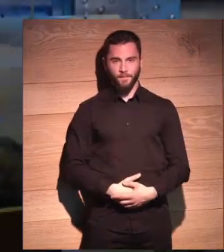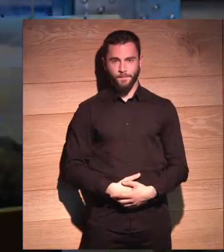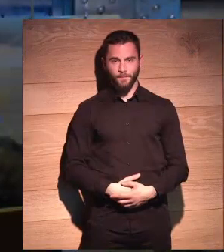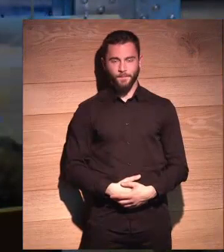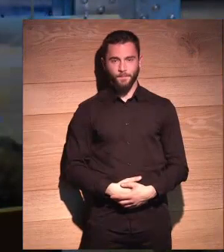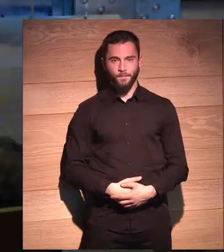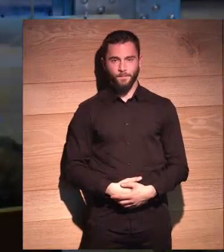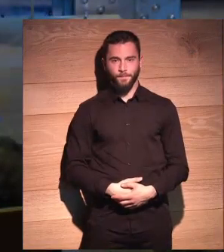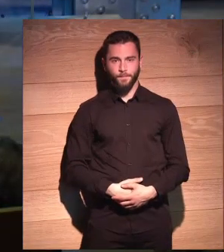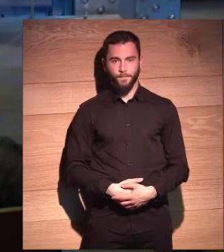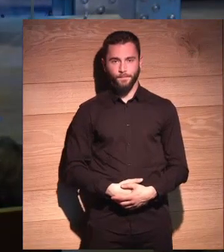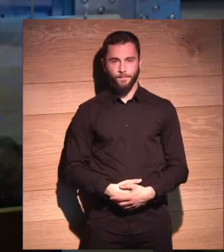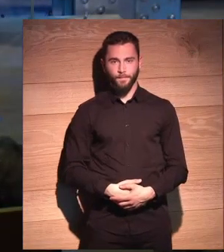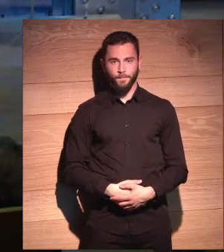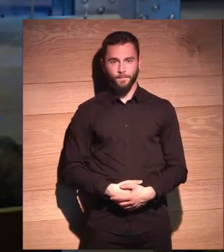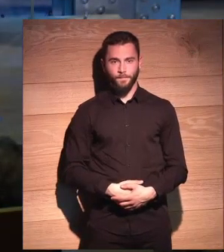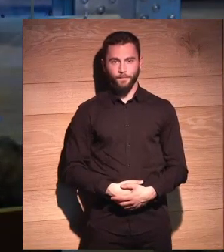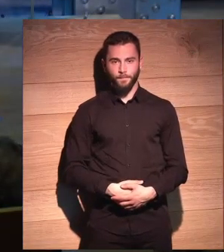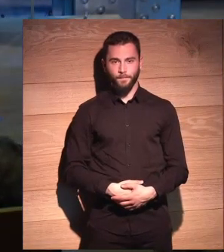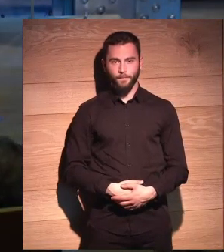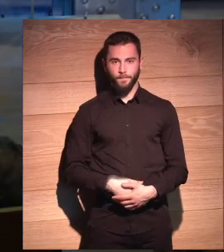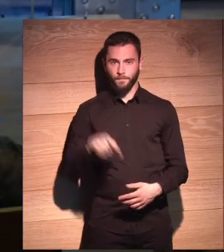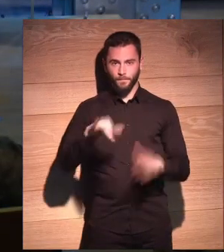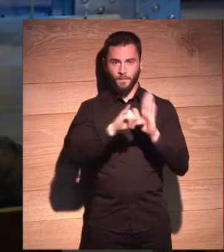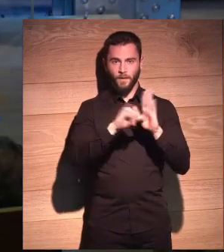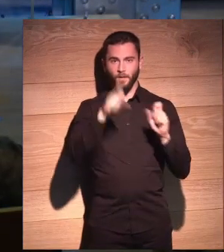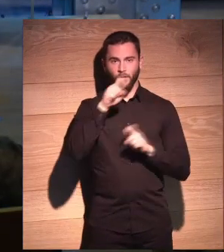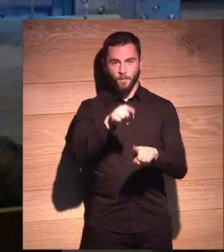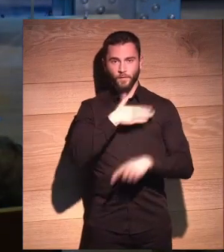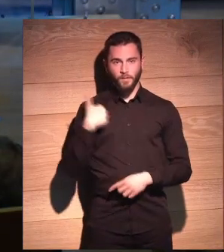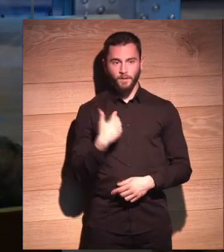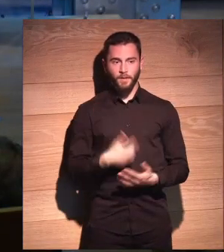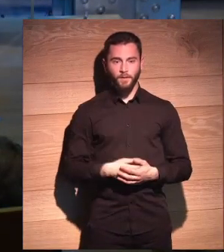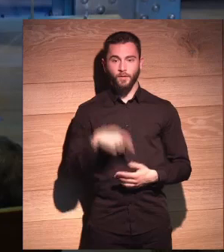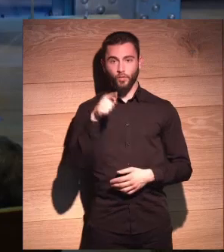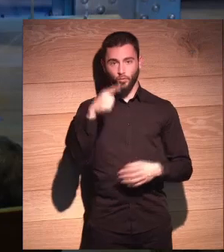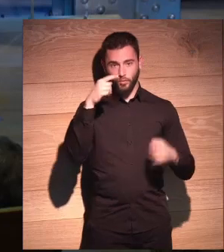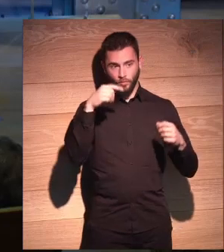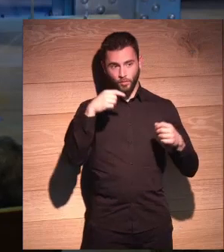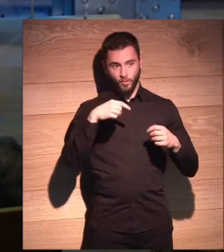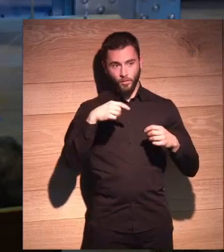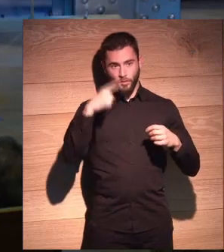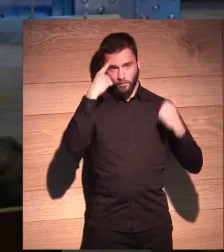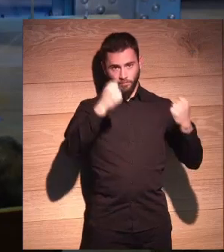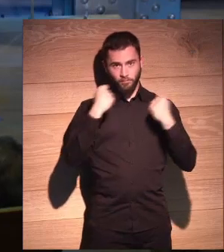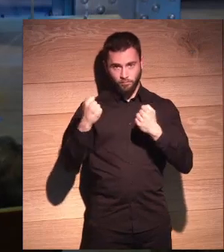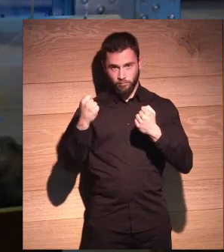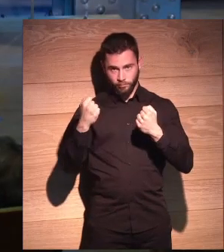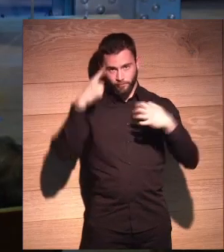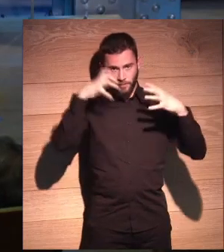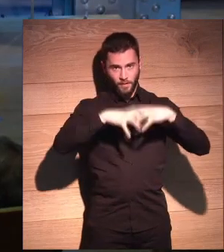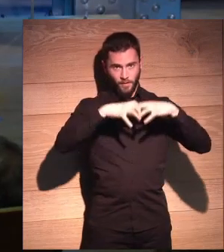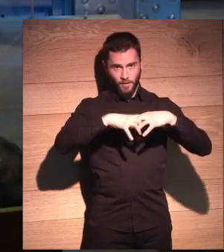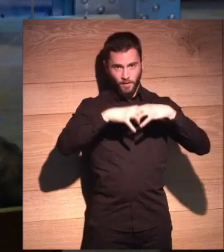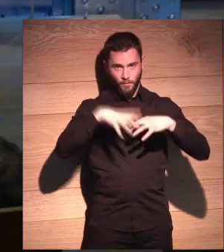Te querían hacer una pregunta desde aquí mismo. Sí, Mavi. Bueno, claro, tu especialidad es el cerebro y lo centramos todo en el cerebro,